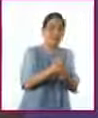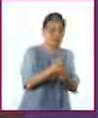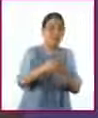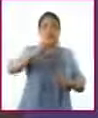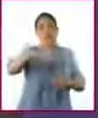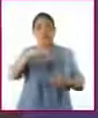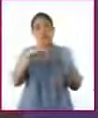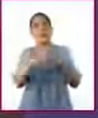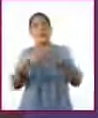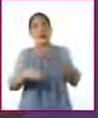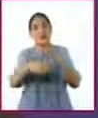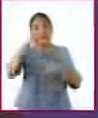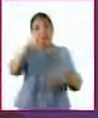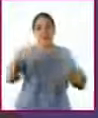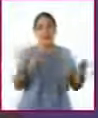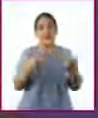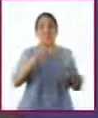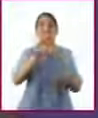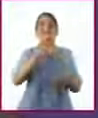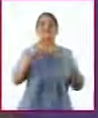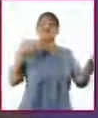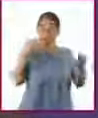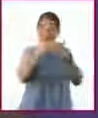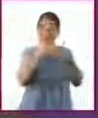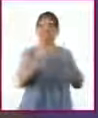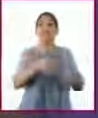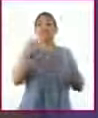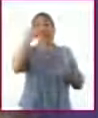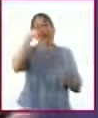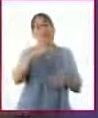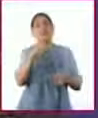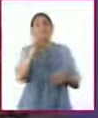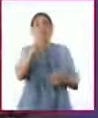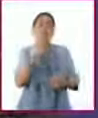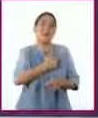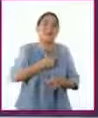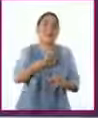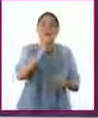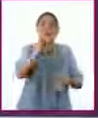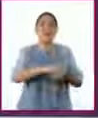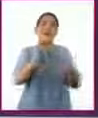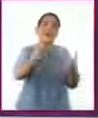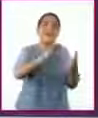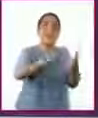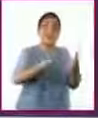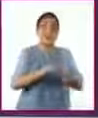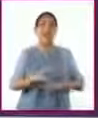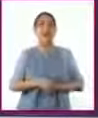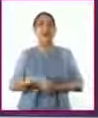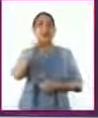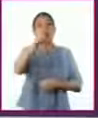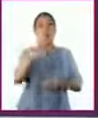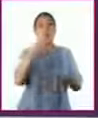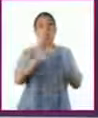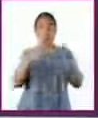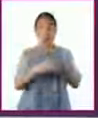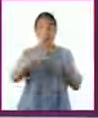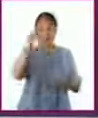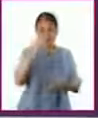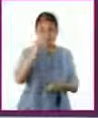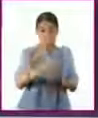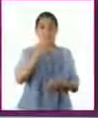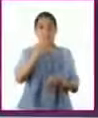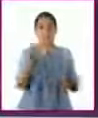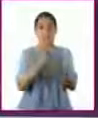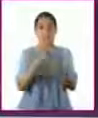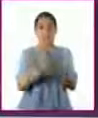para cumplir un reto o simplemente para disfrutar de una buena lectura. Los materiales que van a necesitar en esta sesión